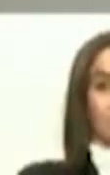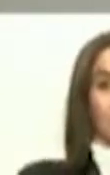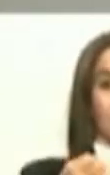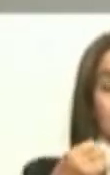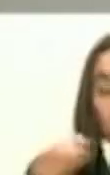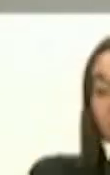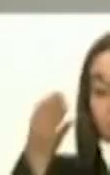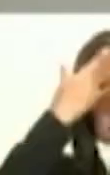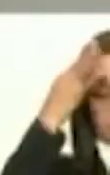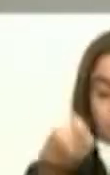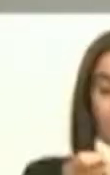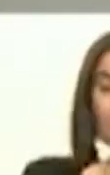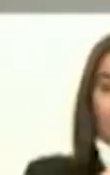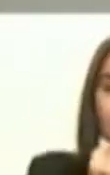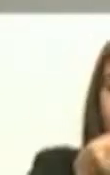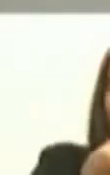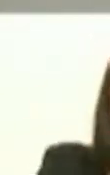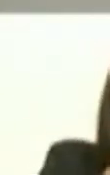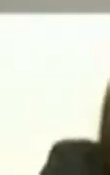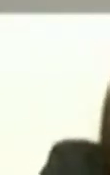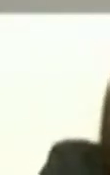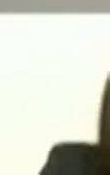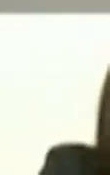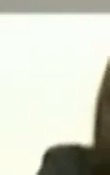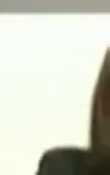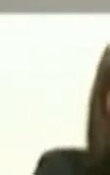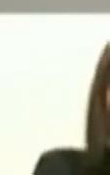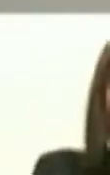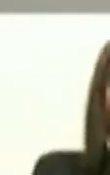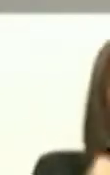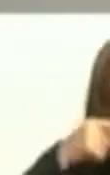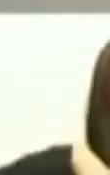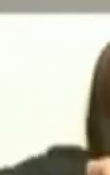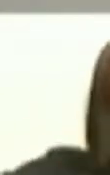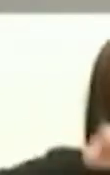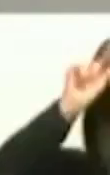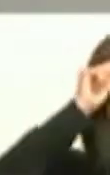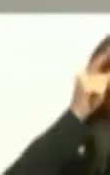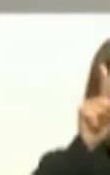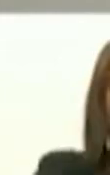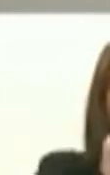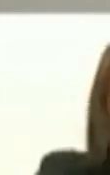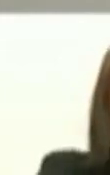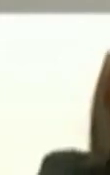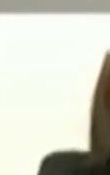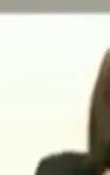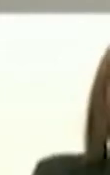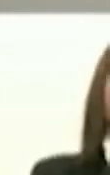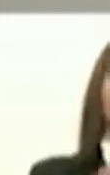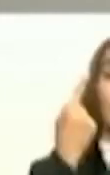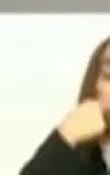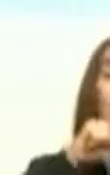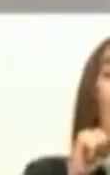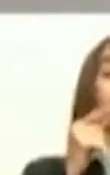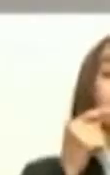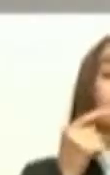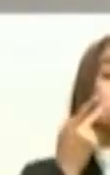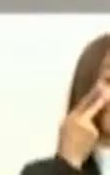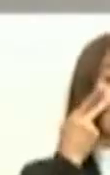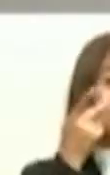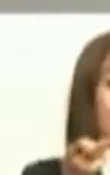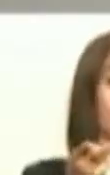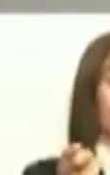genera gran revuelo un tweet en el que pareciera maca rubia está criticando al gobierno